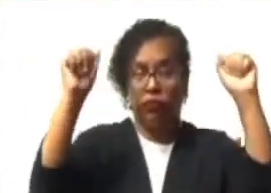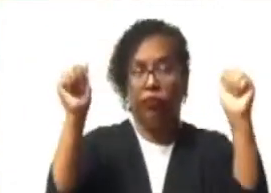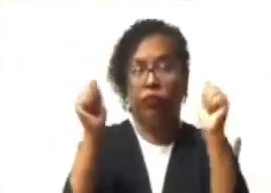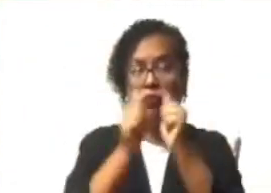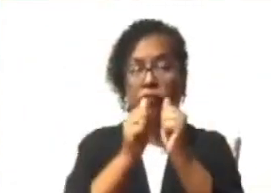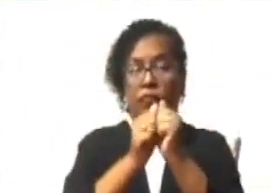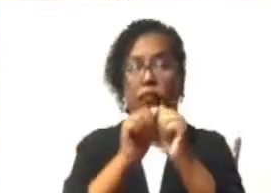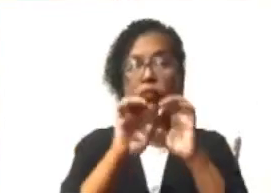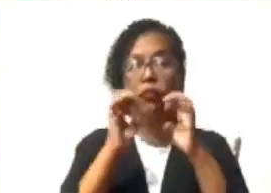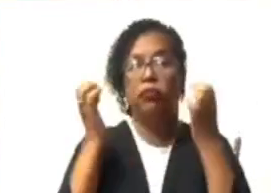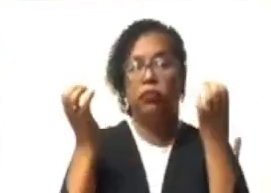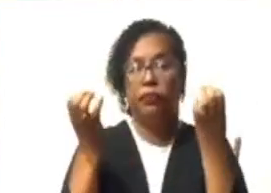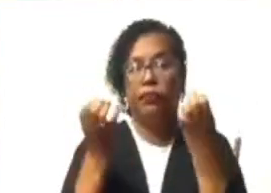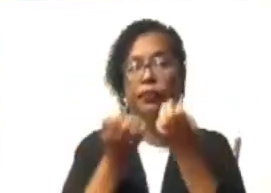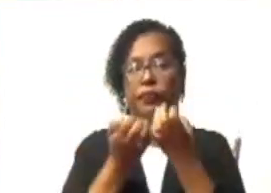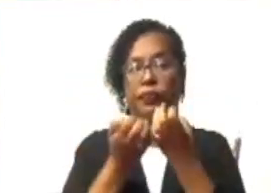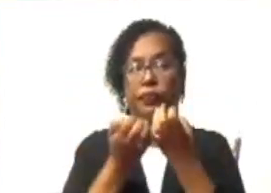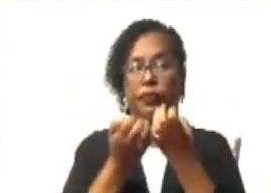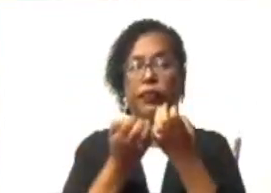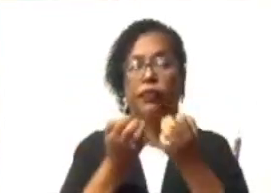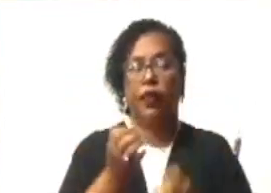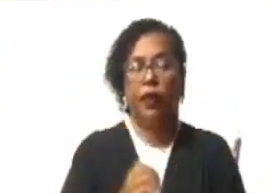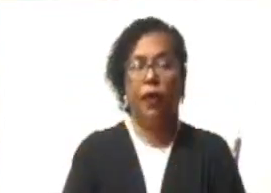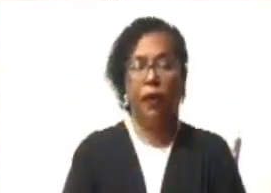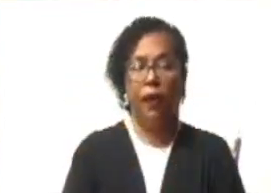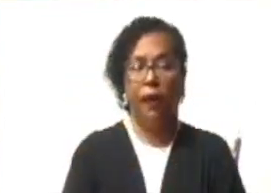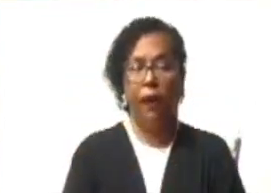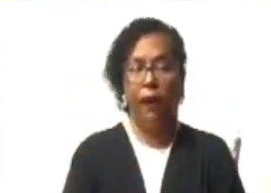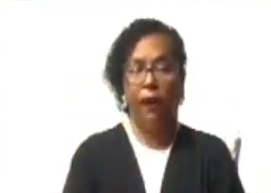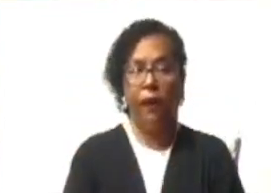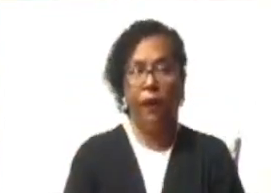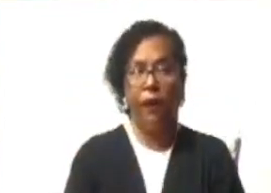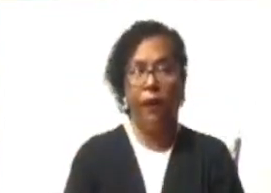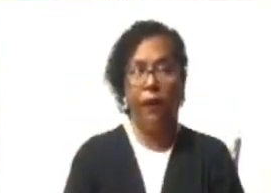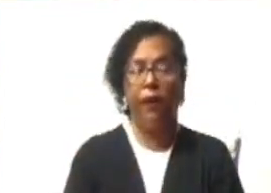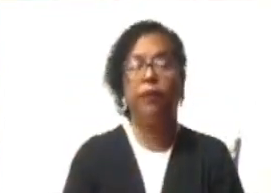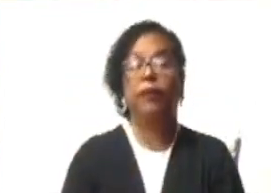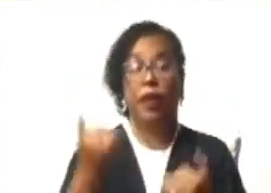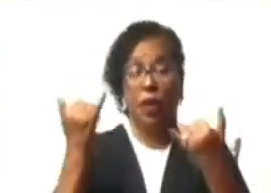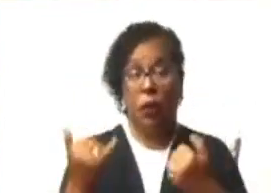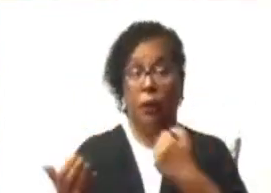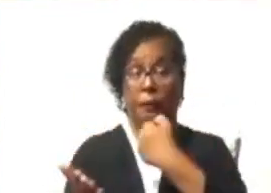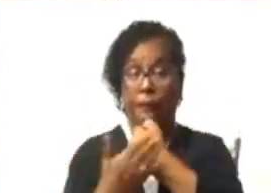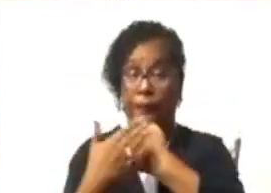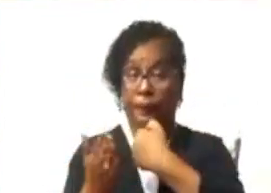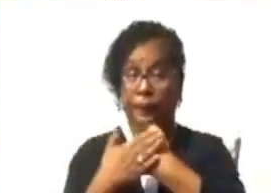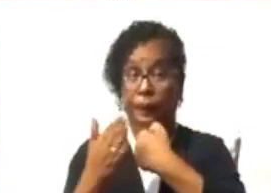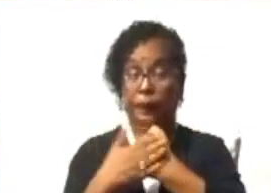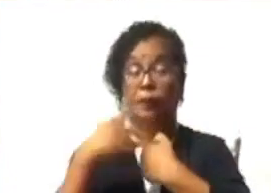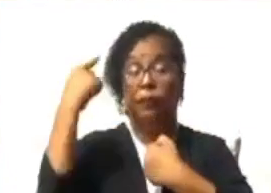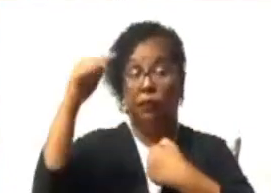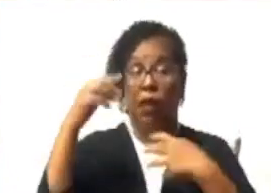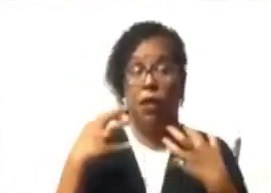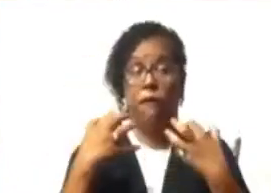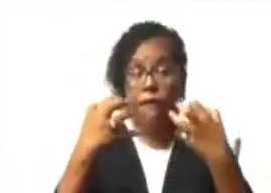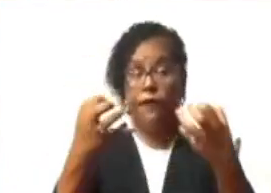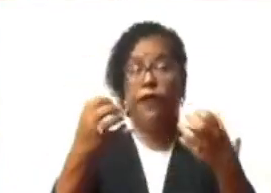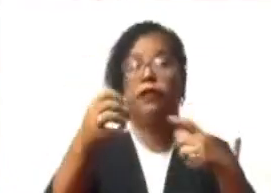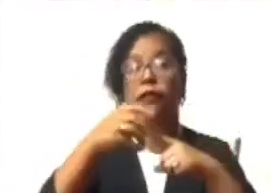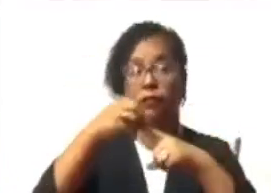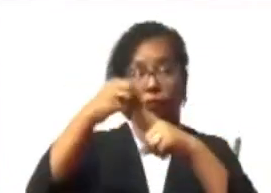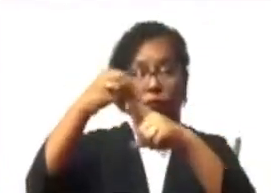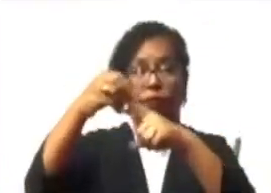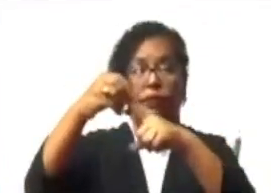sido convocados dentro de lo que es esta sesión extraordinaria en esta Cámara de